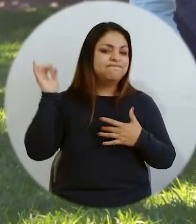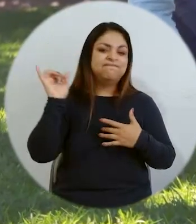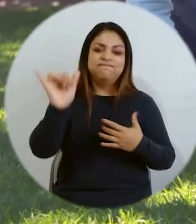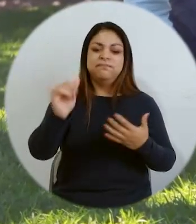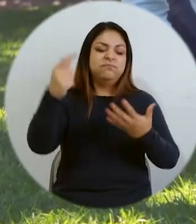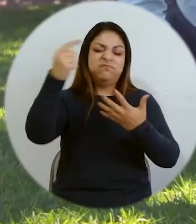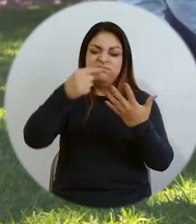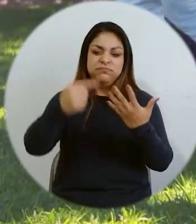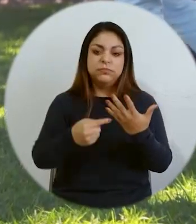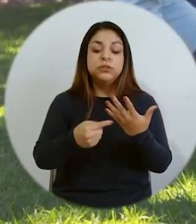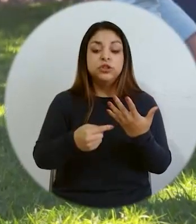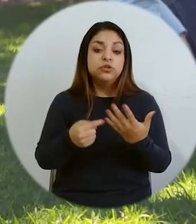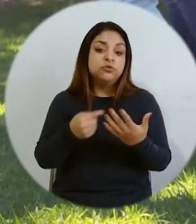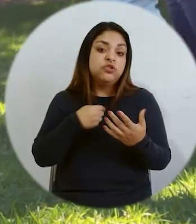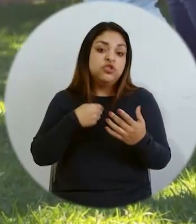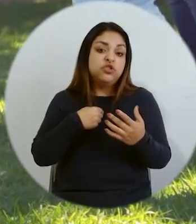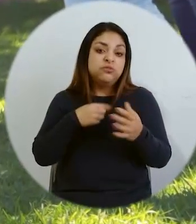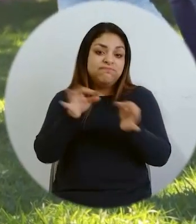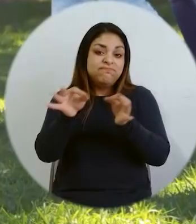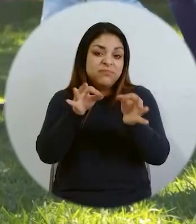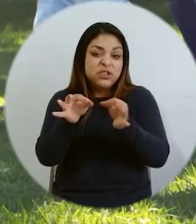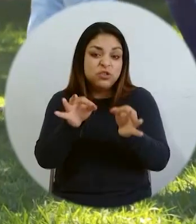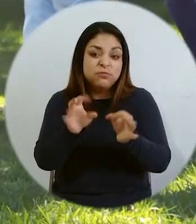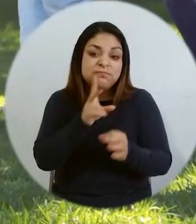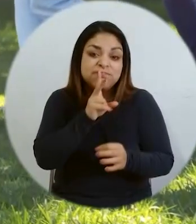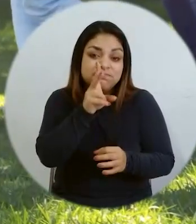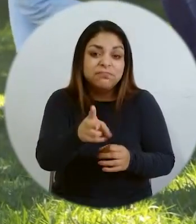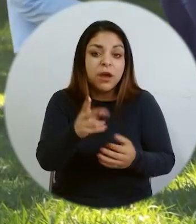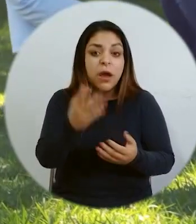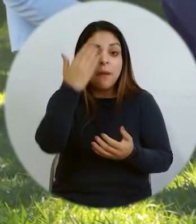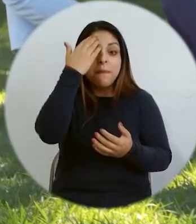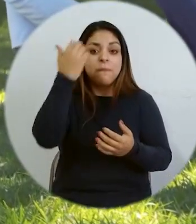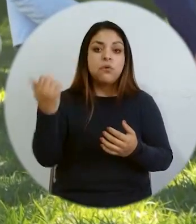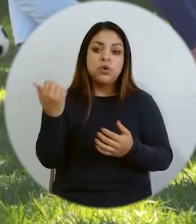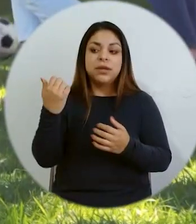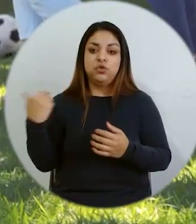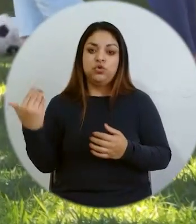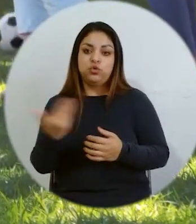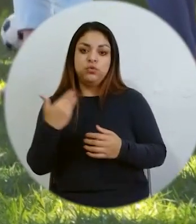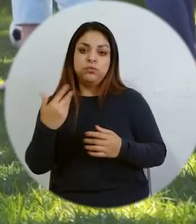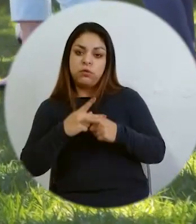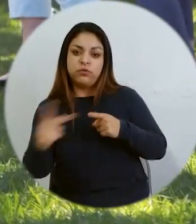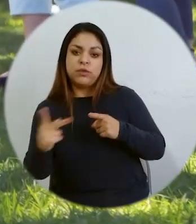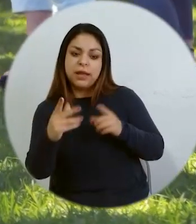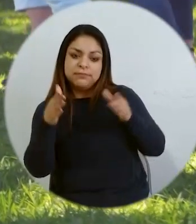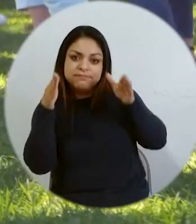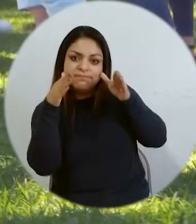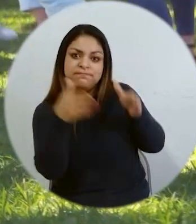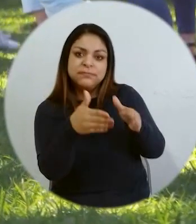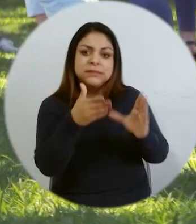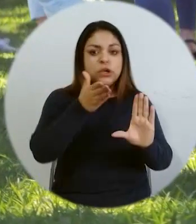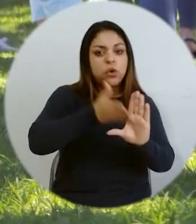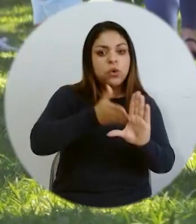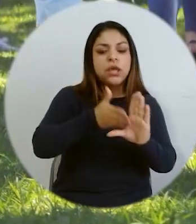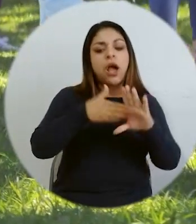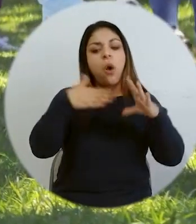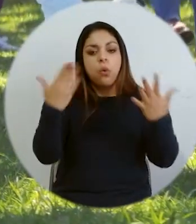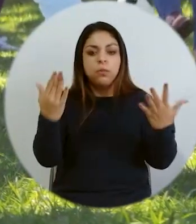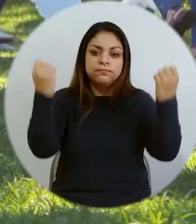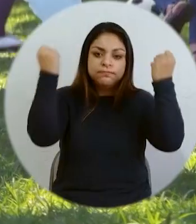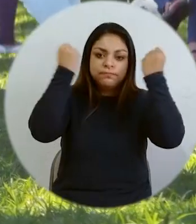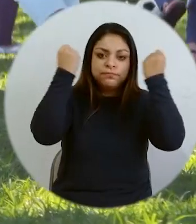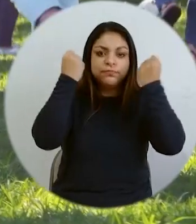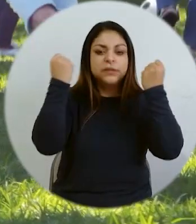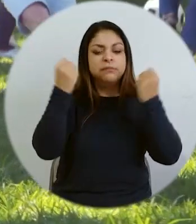definitivamente la intervención profesional en psicología o en psiquiatría, en algunos casos, pero especialmente en psicología, intervenciones comunitarias son